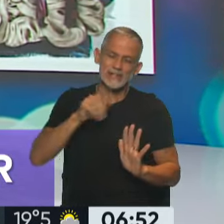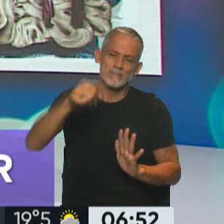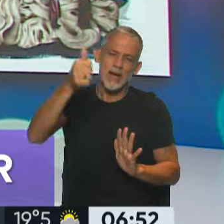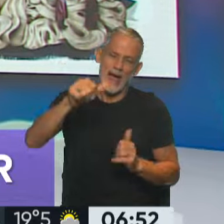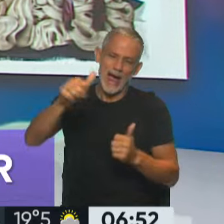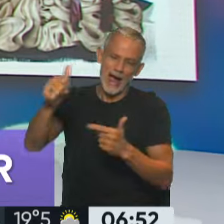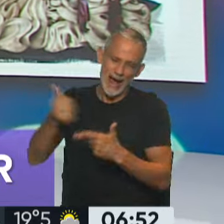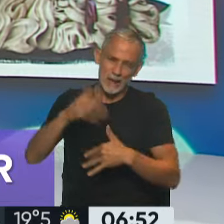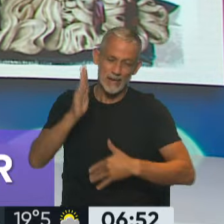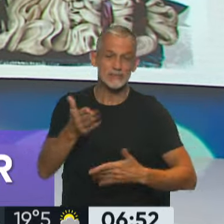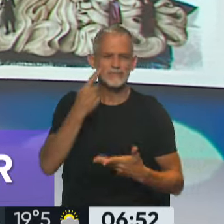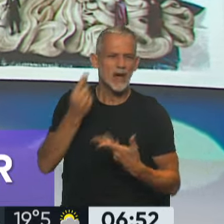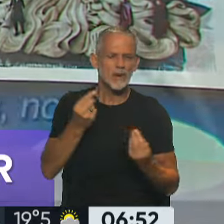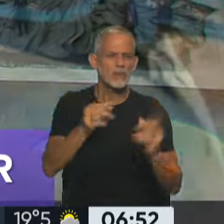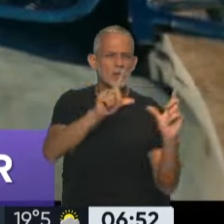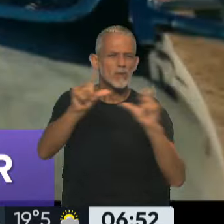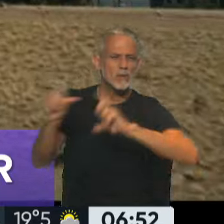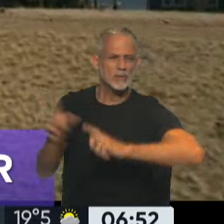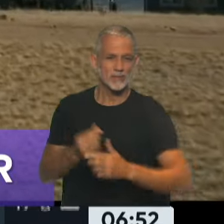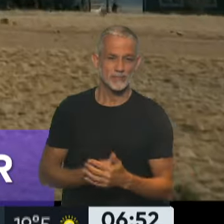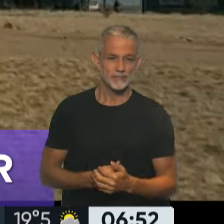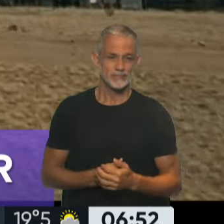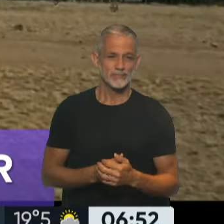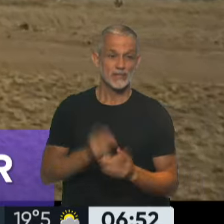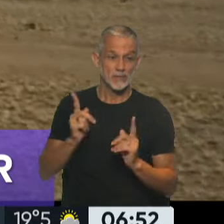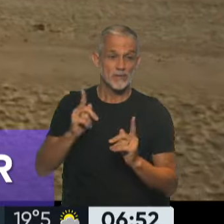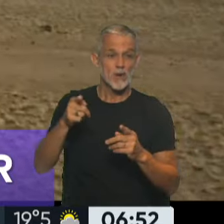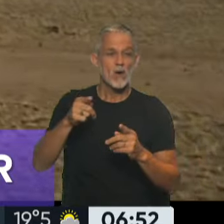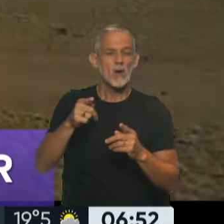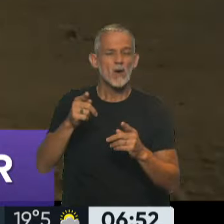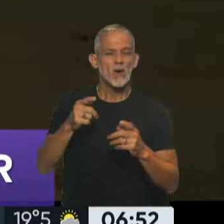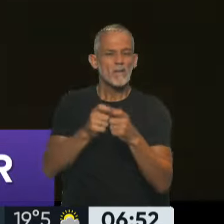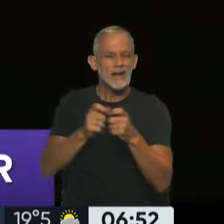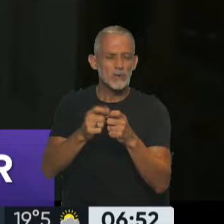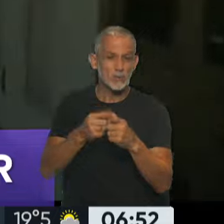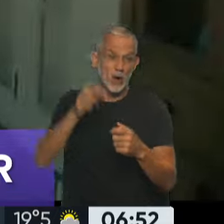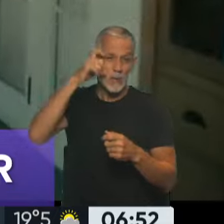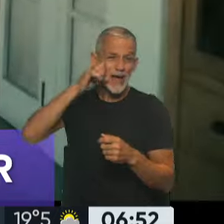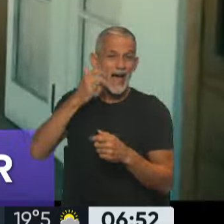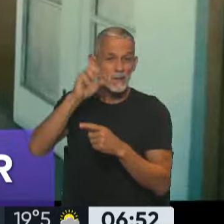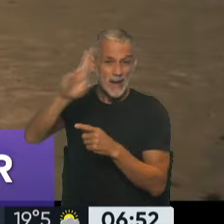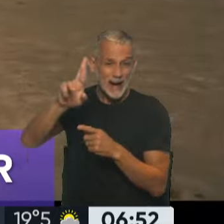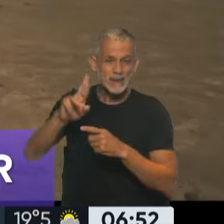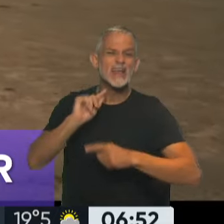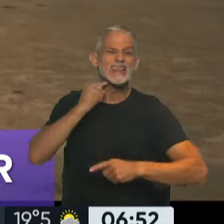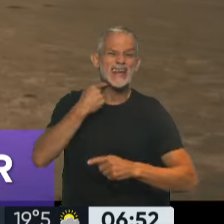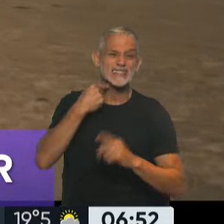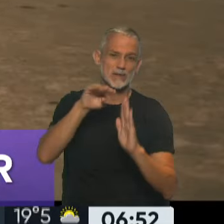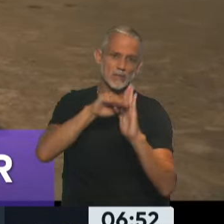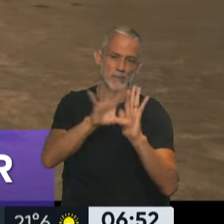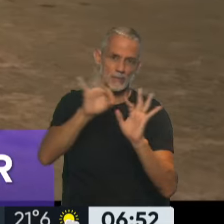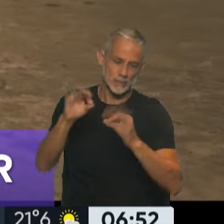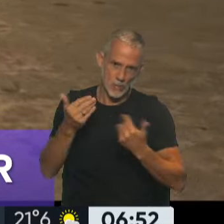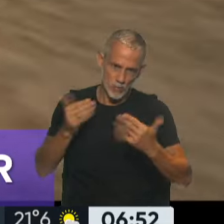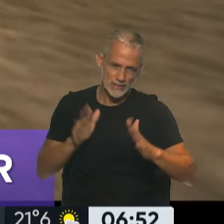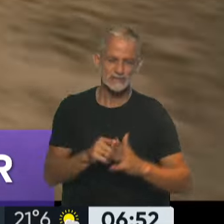noche. Los invito a recorrer entonces imágenes de las películas nominadas. Hablábamos de Oppenheimer, 13 nominaciones llega y